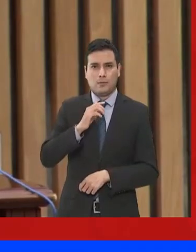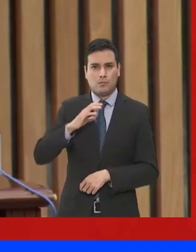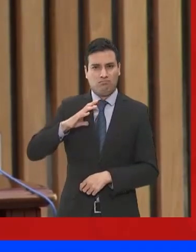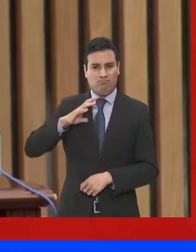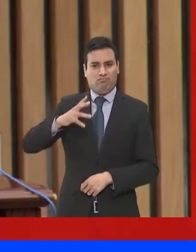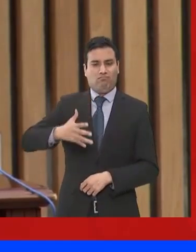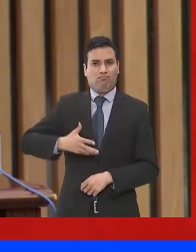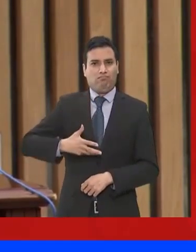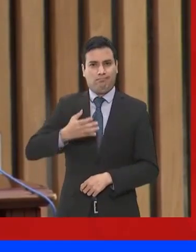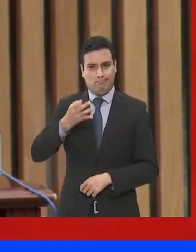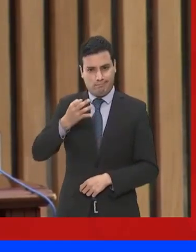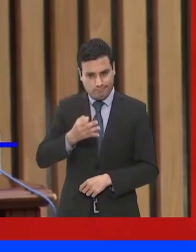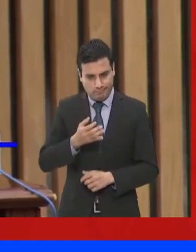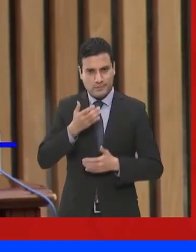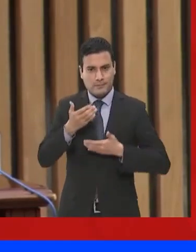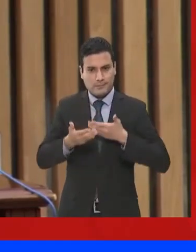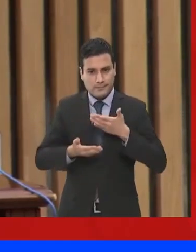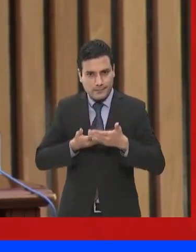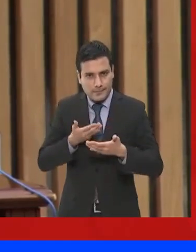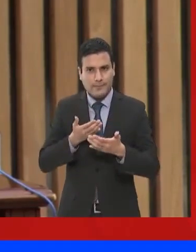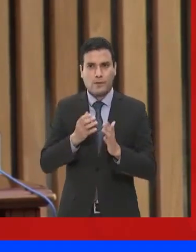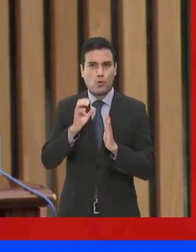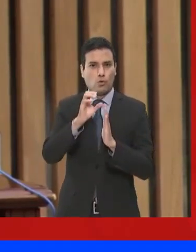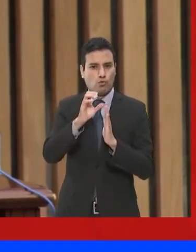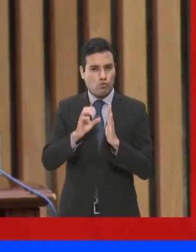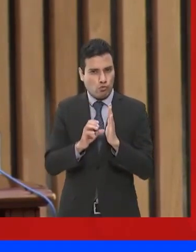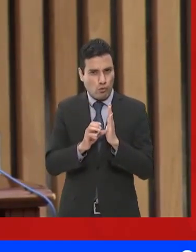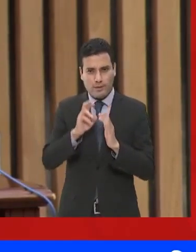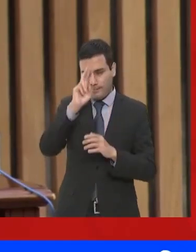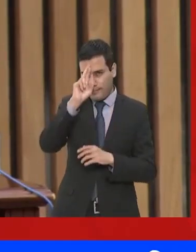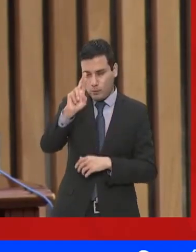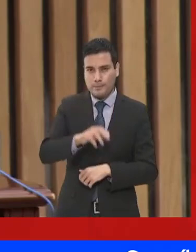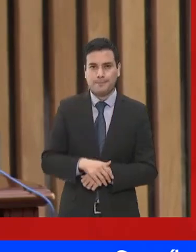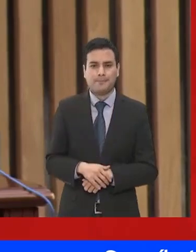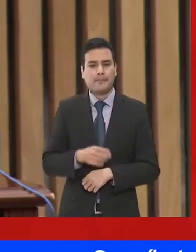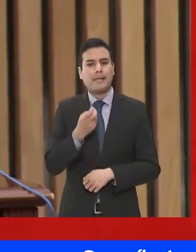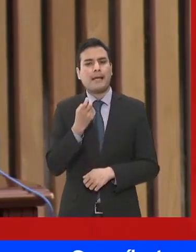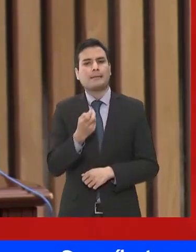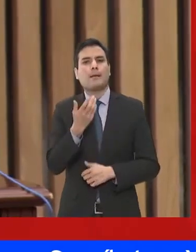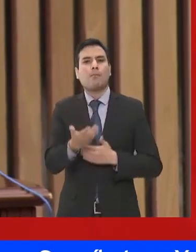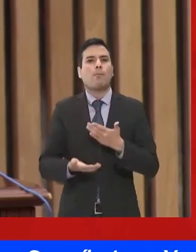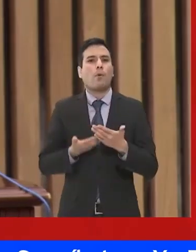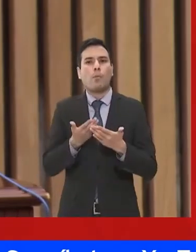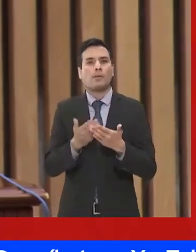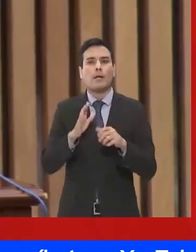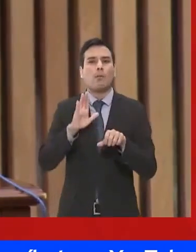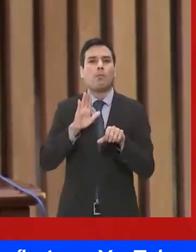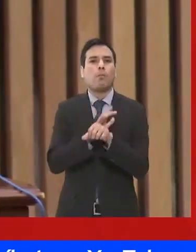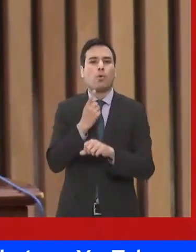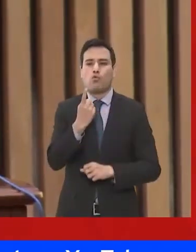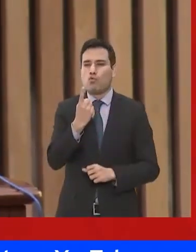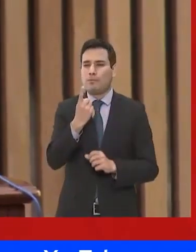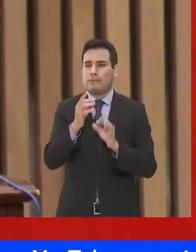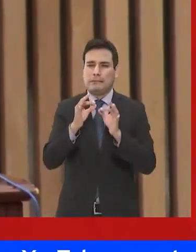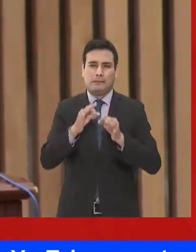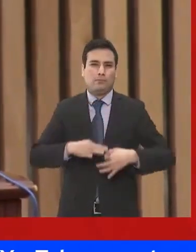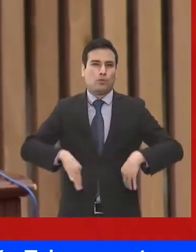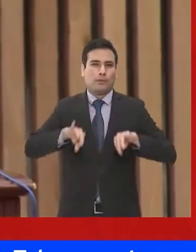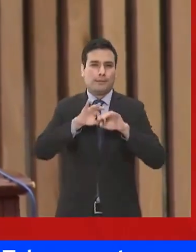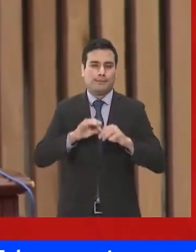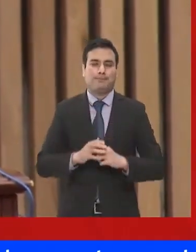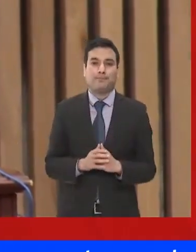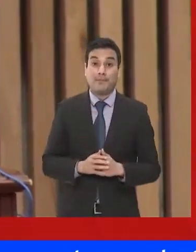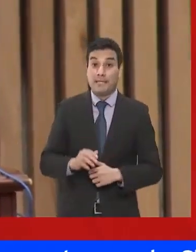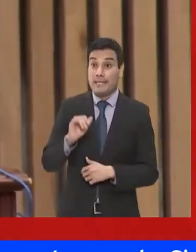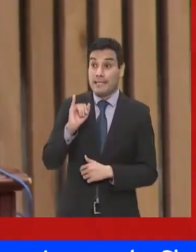su rechazo a la democracia participativa. O sea, esta es una secuela también de lo que ocurrió con la consulta popular,